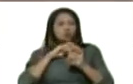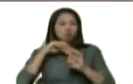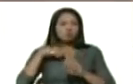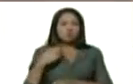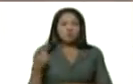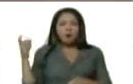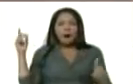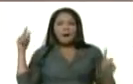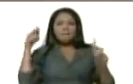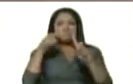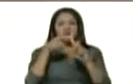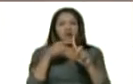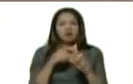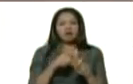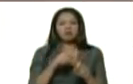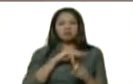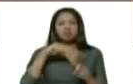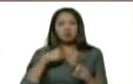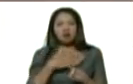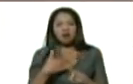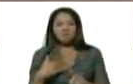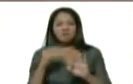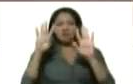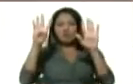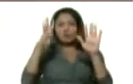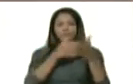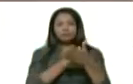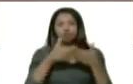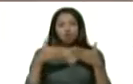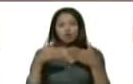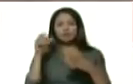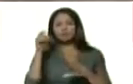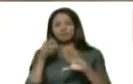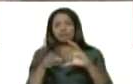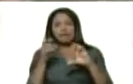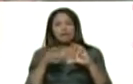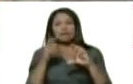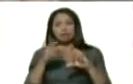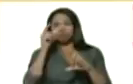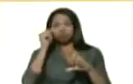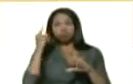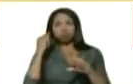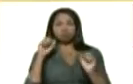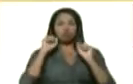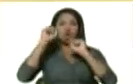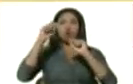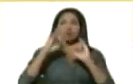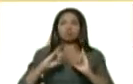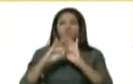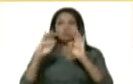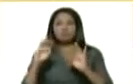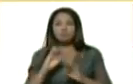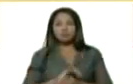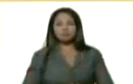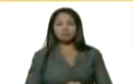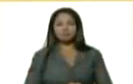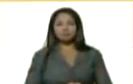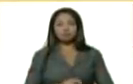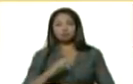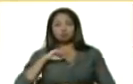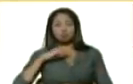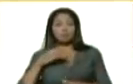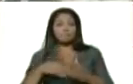una meta de 9 millones de carnetizados y carnetizadas. Para el logro de esa meta, vamos